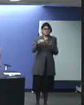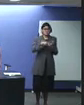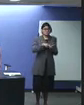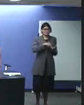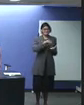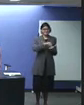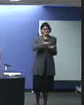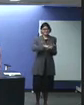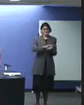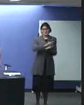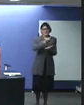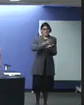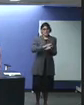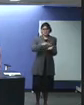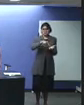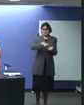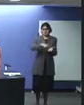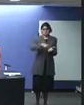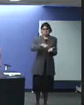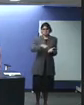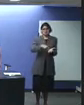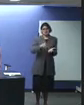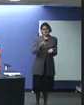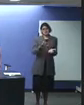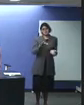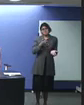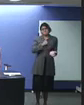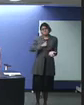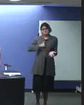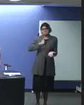ley. Y desgraciadamente